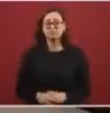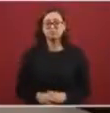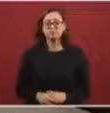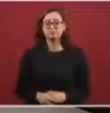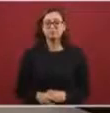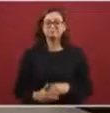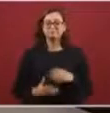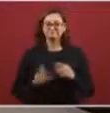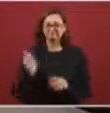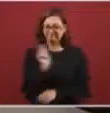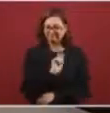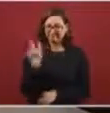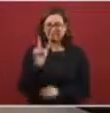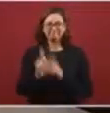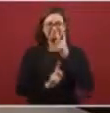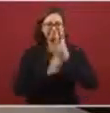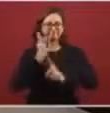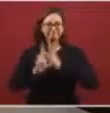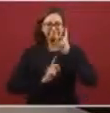atletas